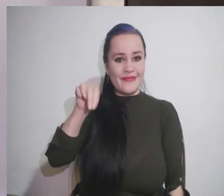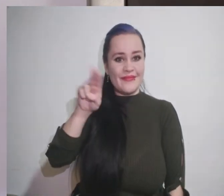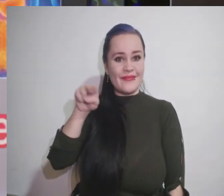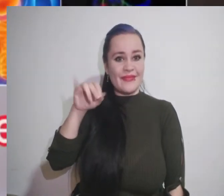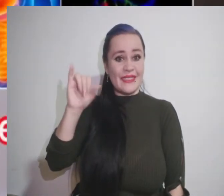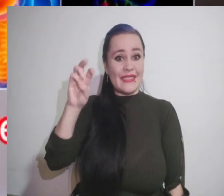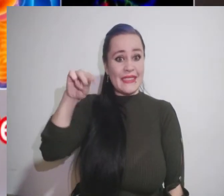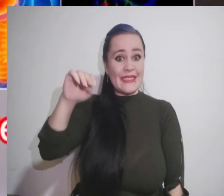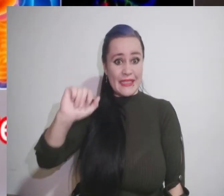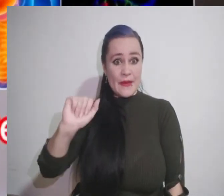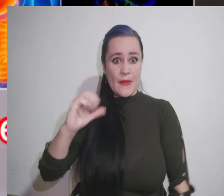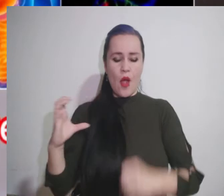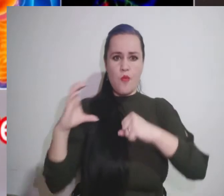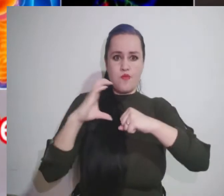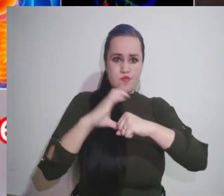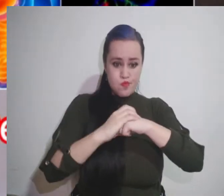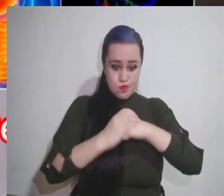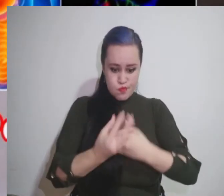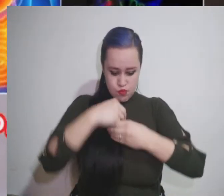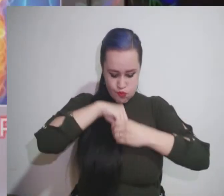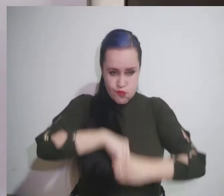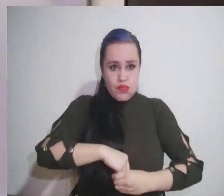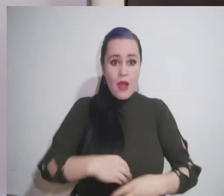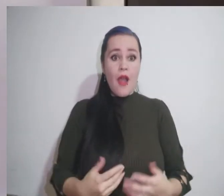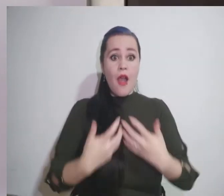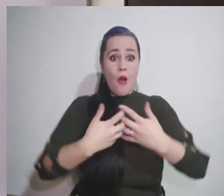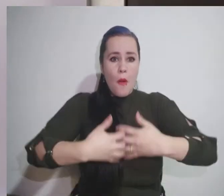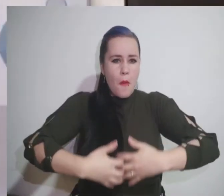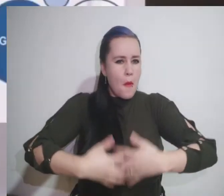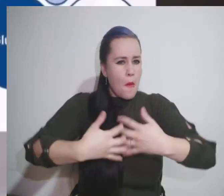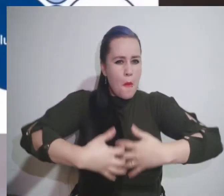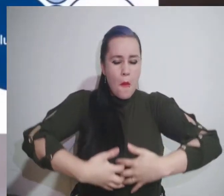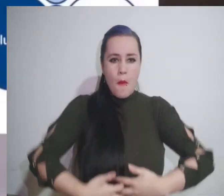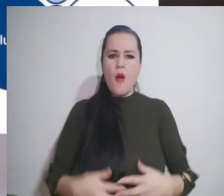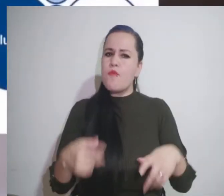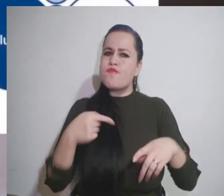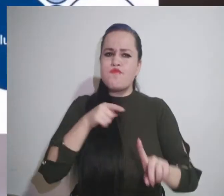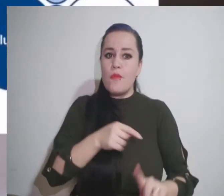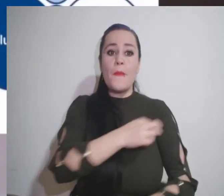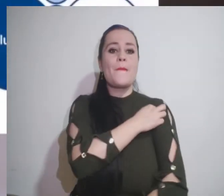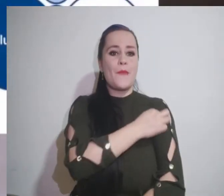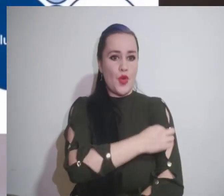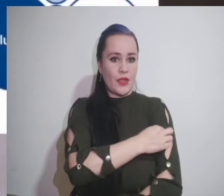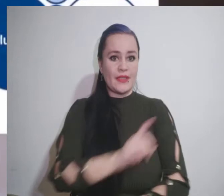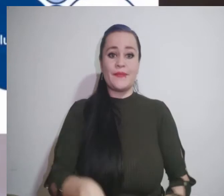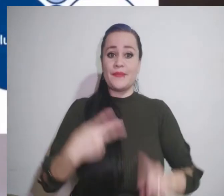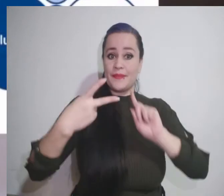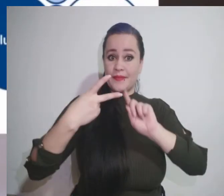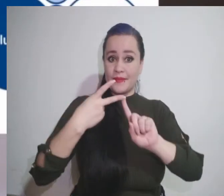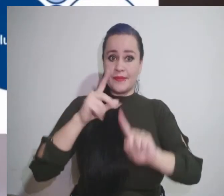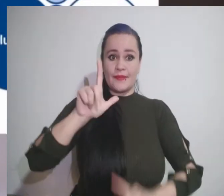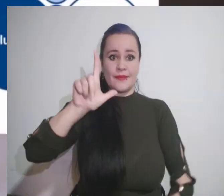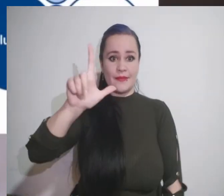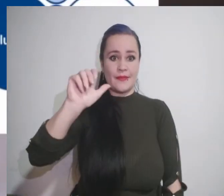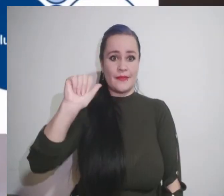la pepsina, que es una proteína que ayuda a la digestión de las proteínas, o la lactasa, que es una proteína que nos